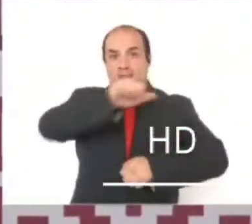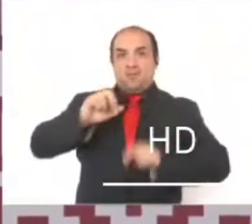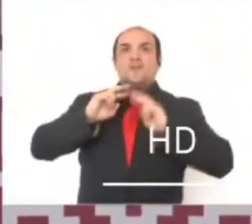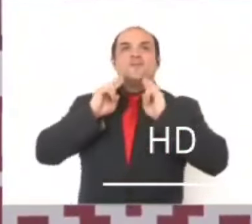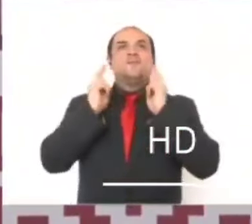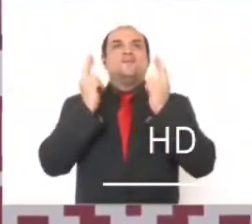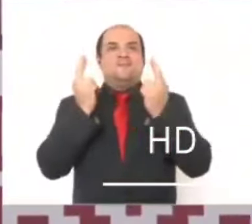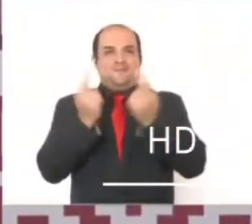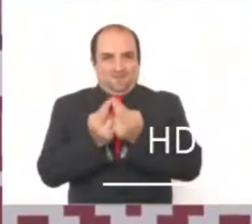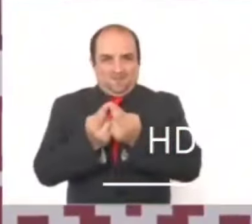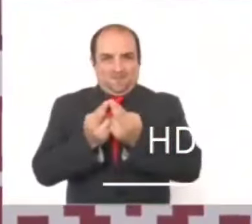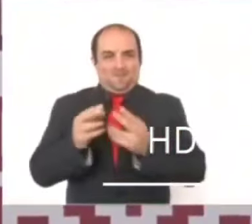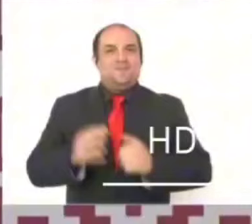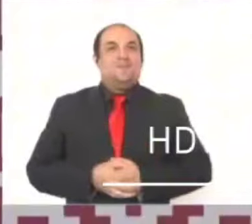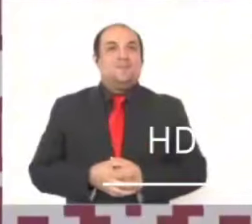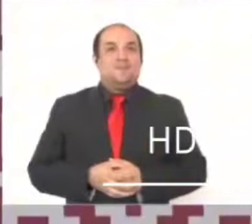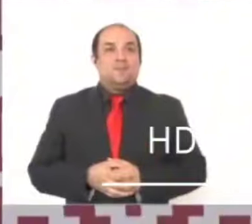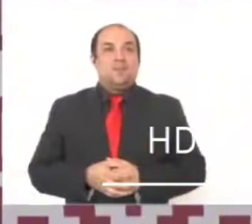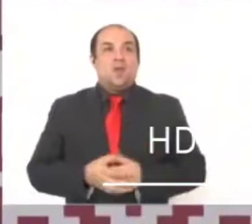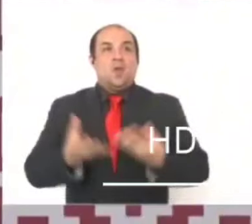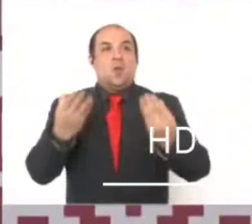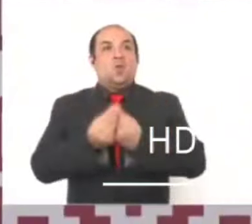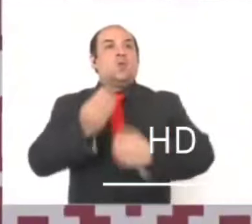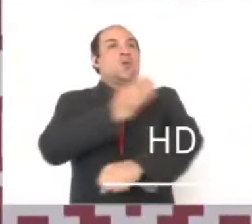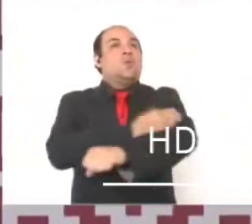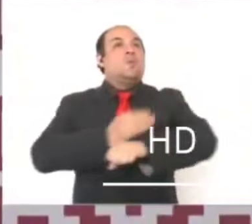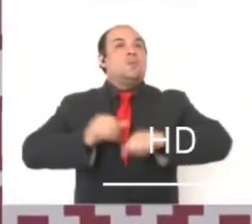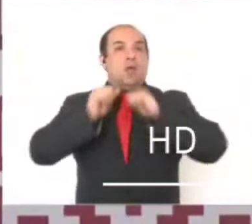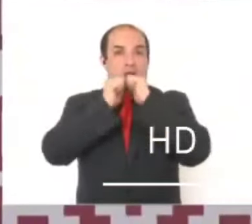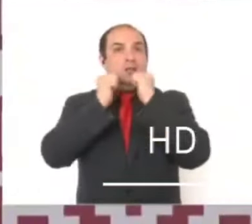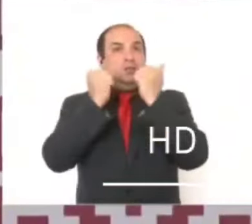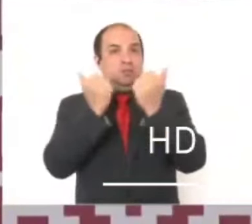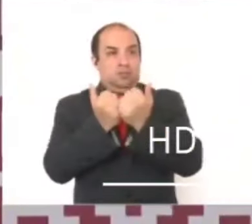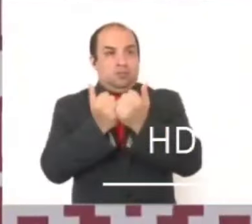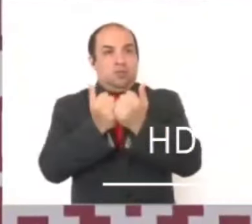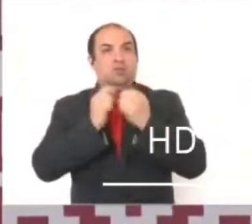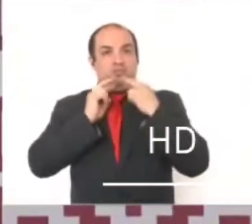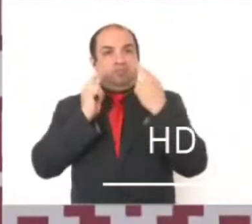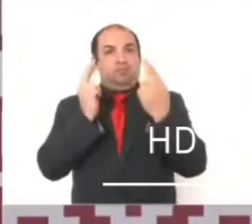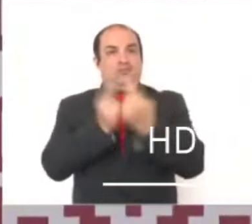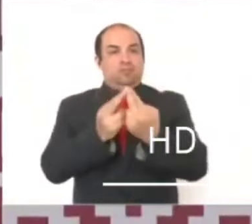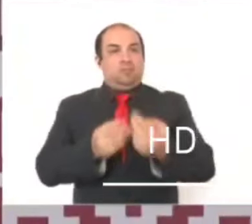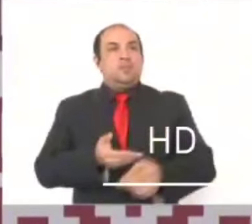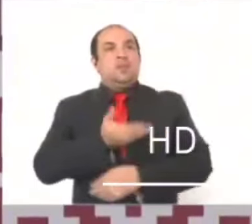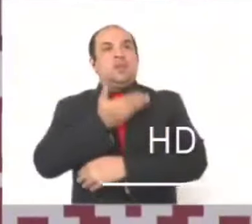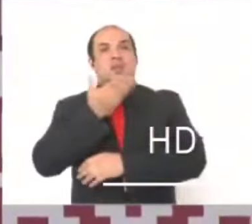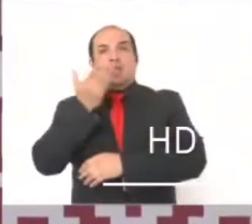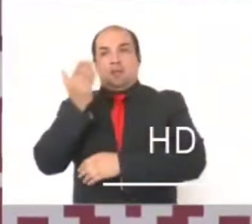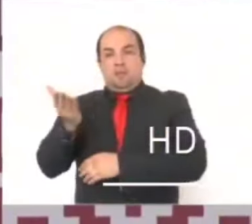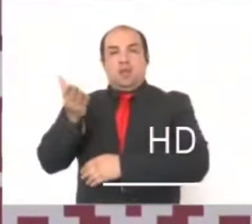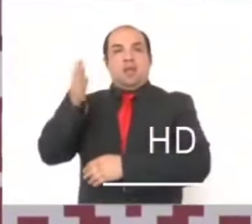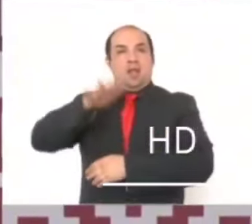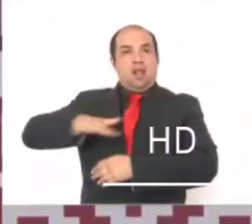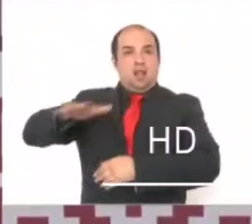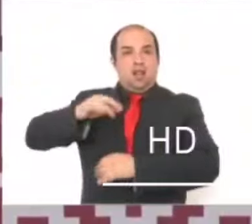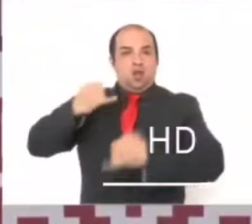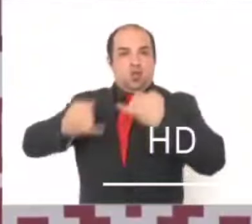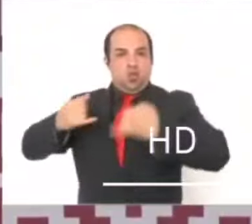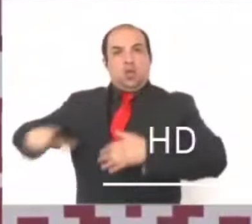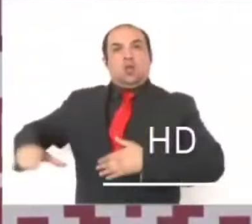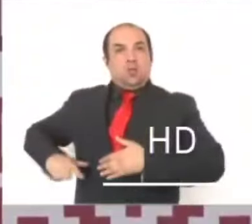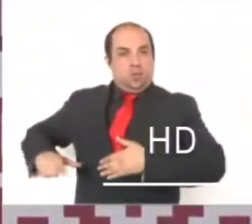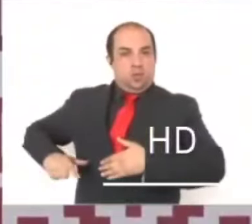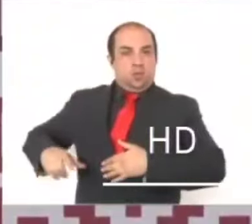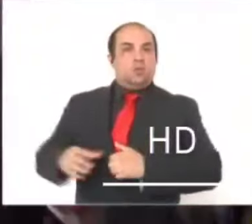después con compañeros de la asociación y le pedí al área jurídica del